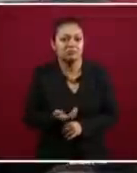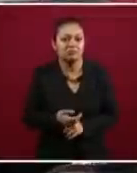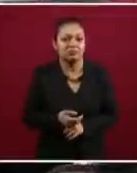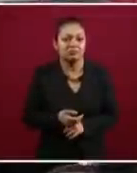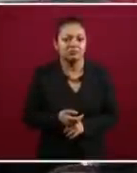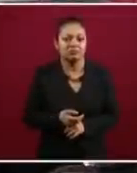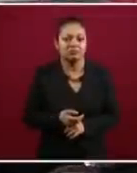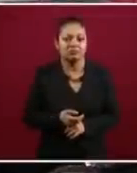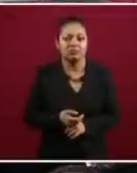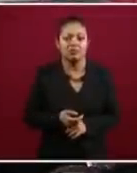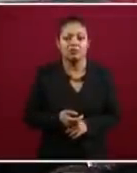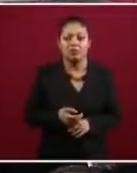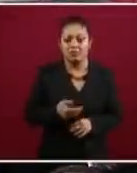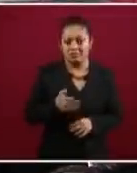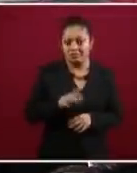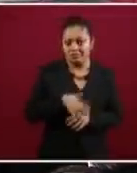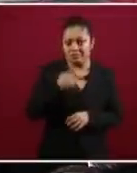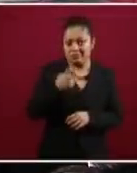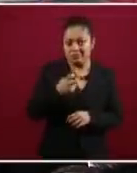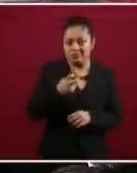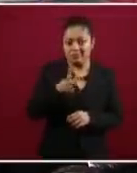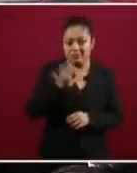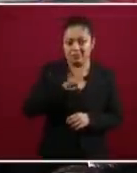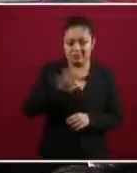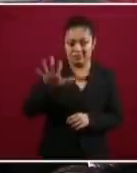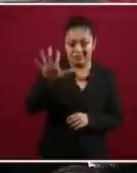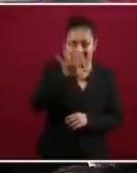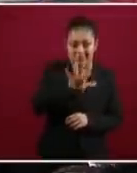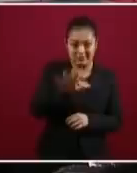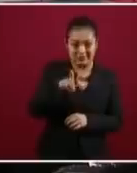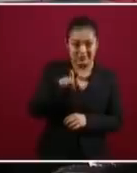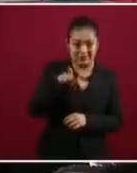Que los que llegan aquí